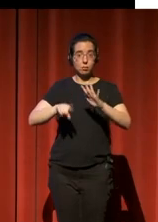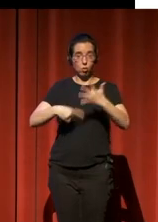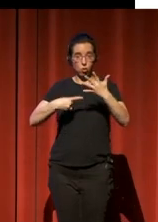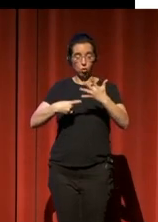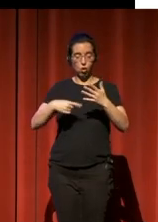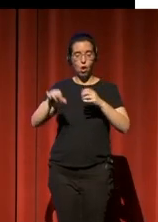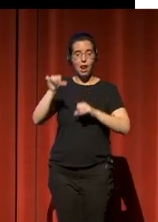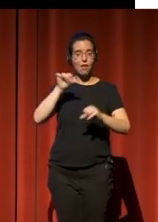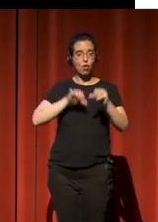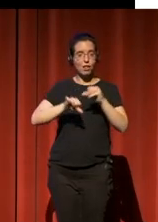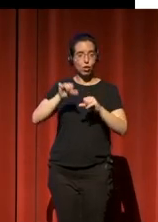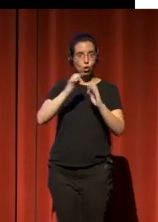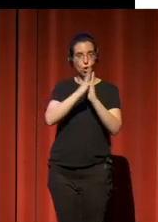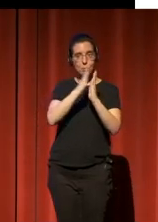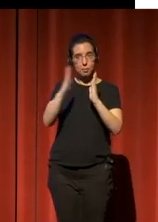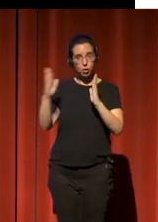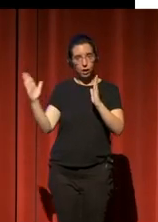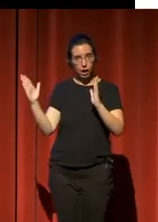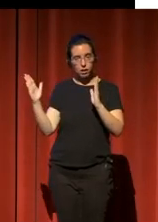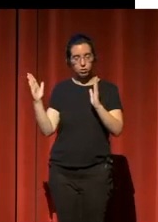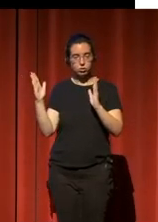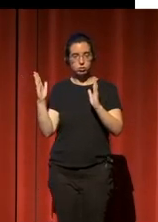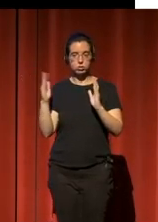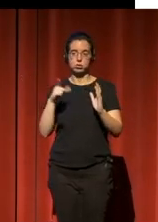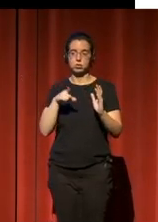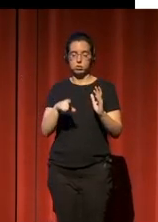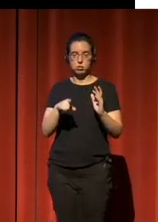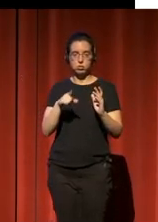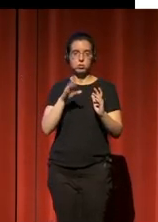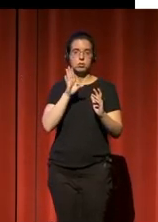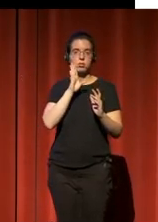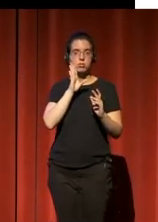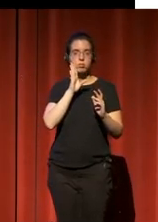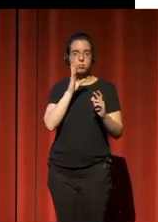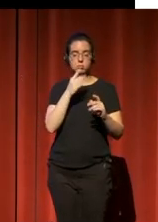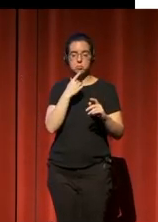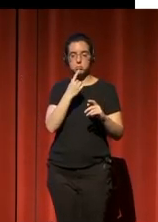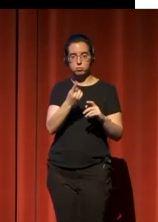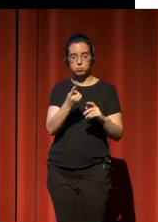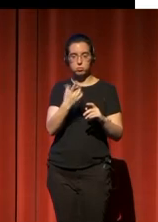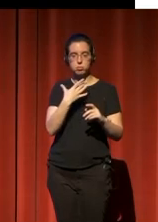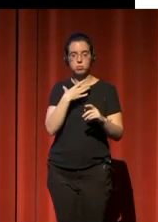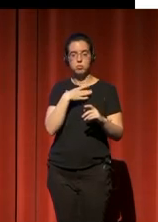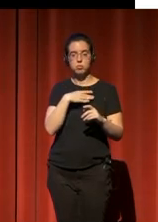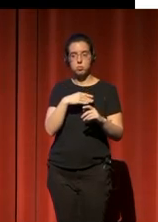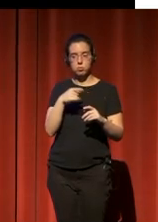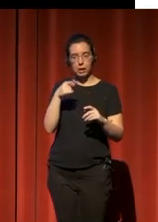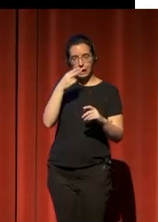los laboratorios bibliotecarios a los que como decía prestaremos un o hemos prestado un interés especial